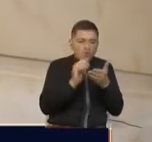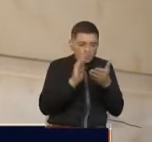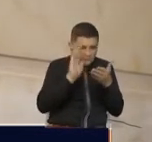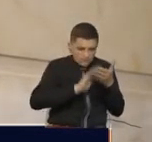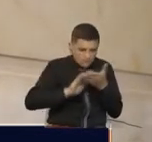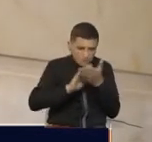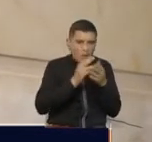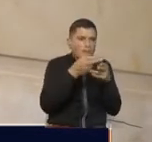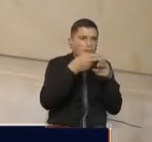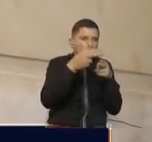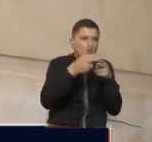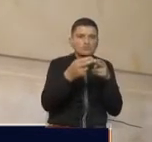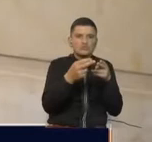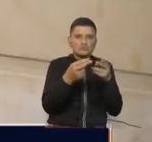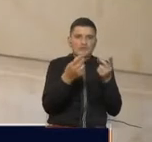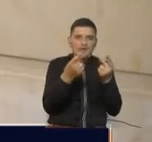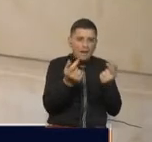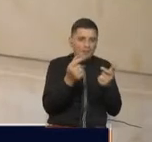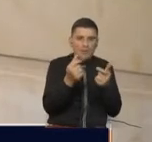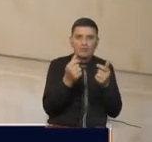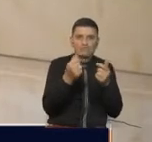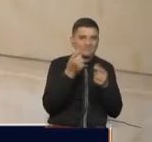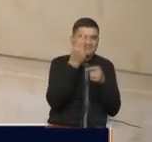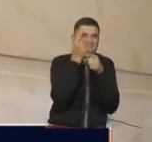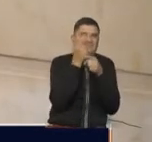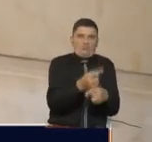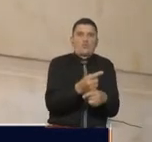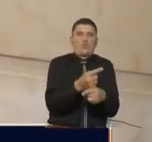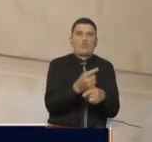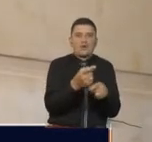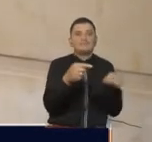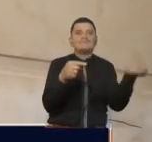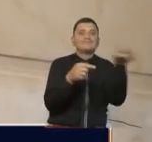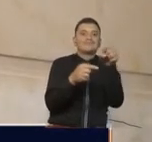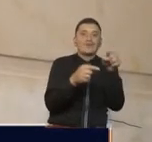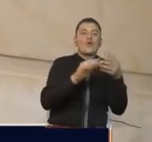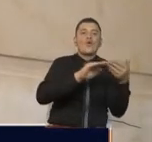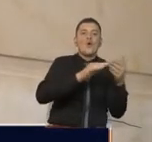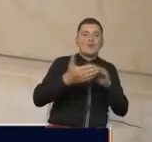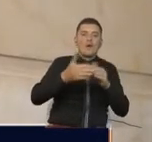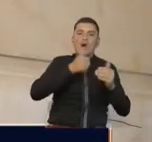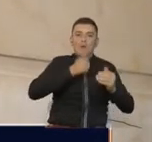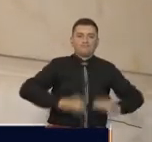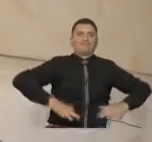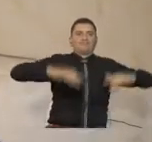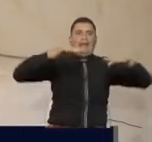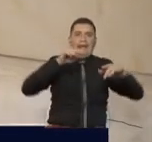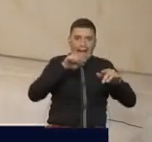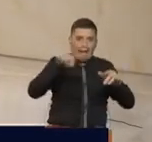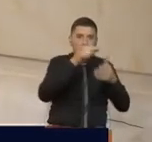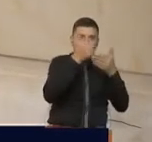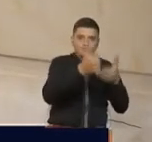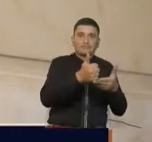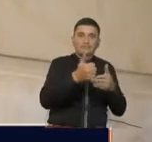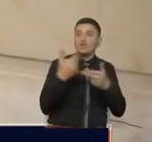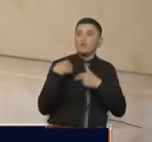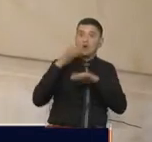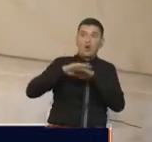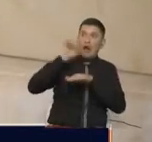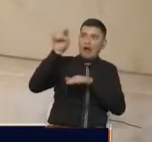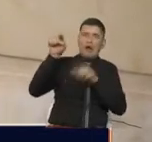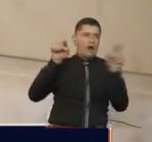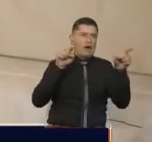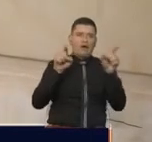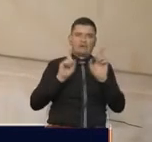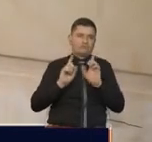plazo, efectivas, para una comunidad que está bajo las aguas. No se trata de establecer responsabilidades porque este es un